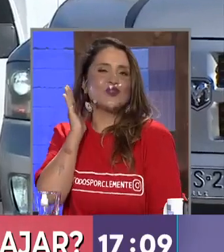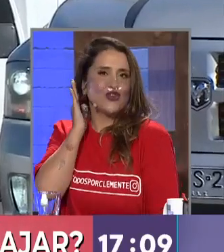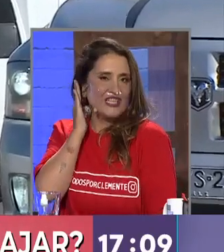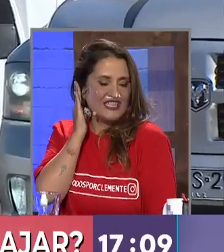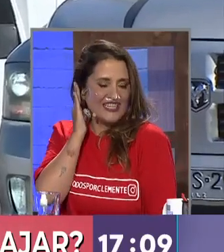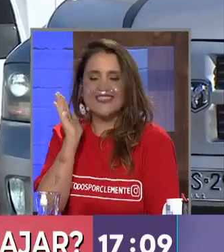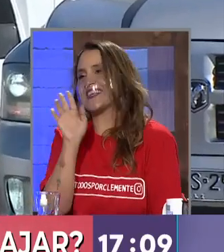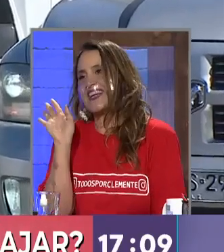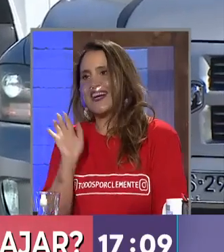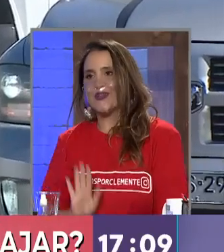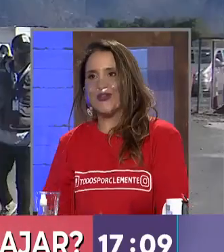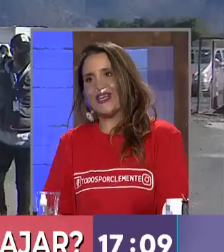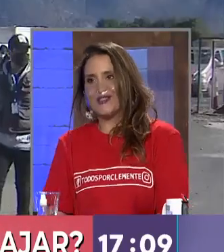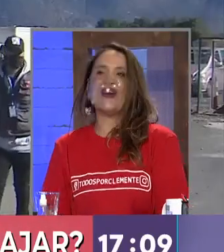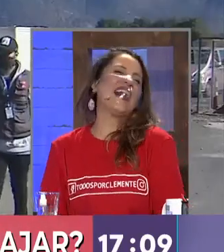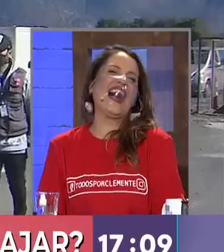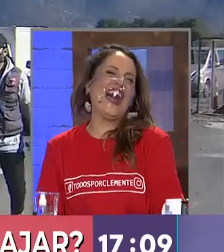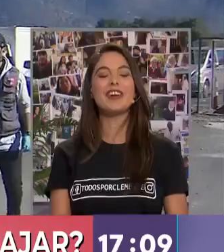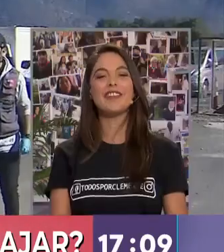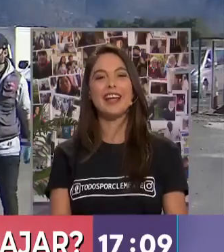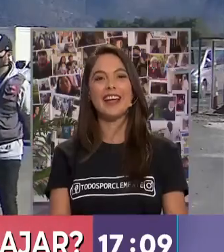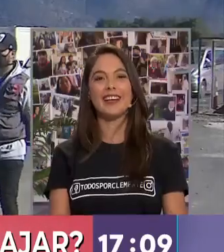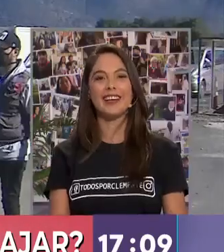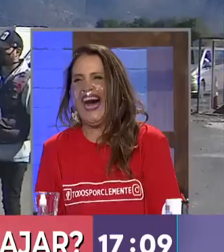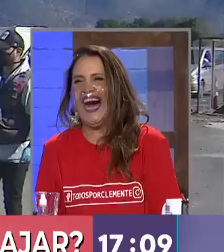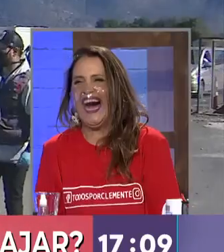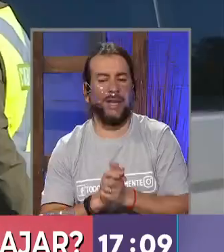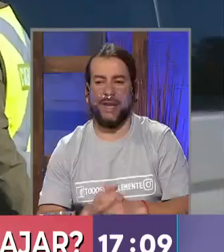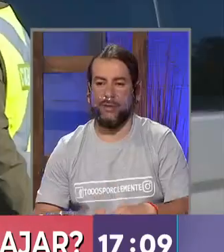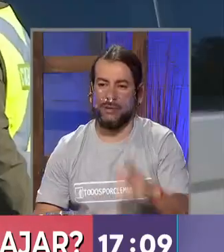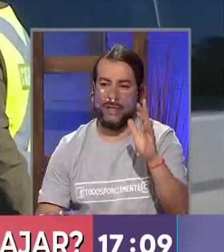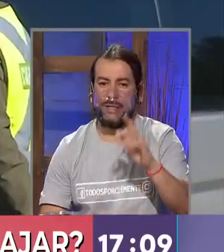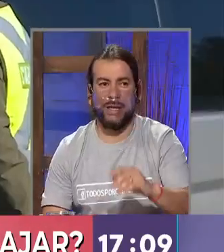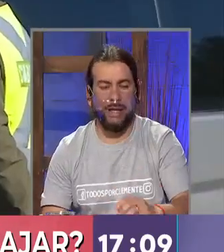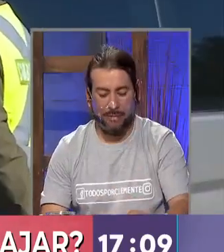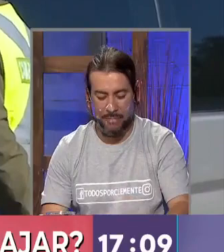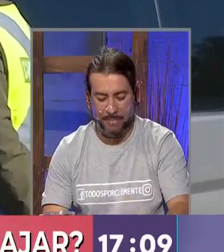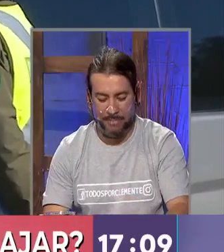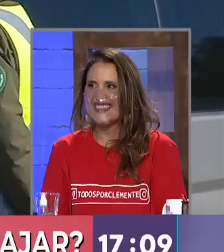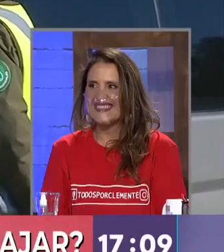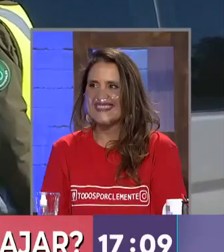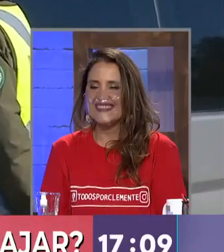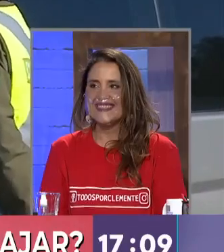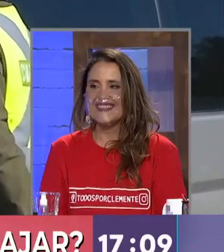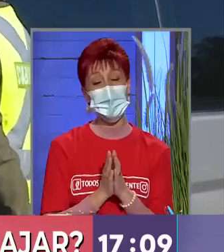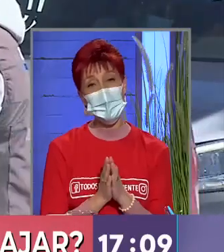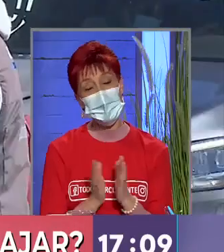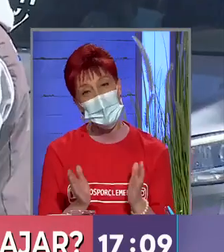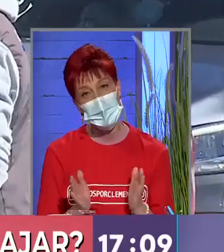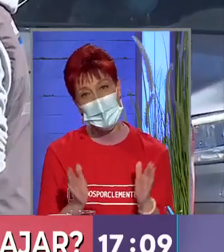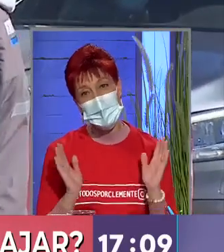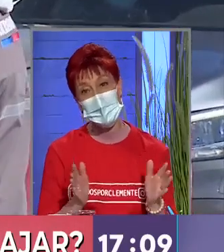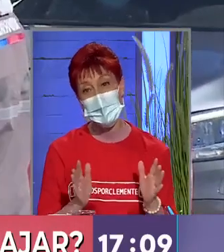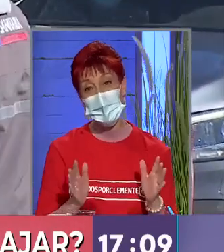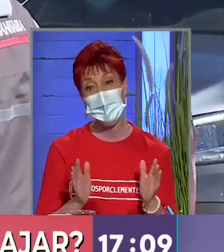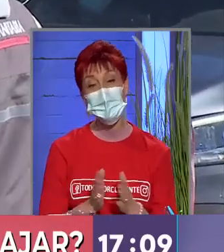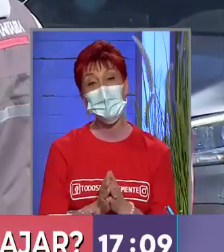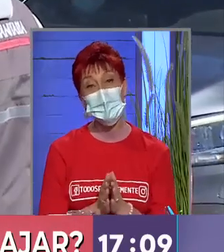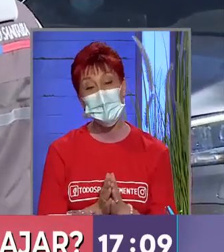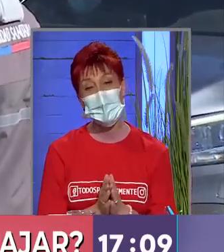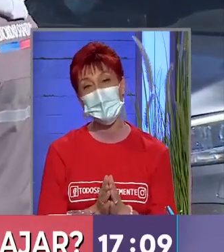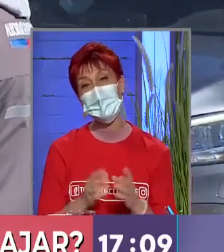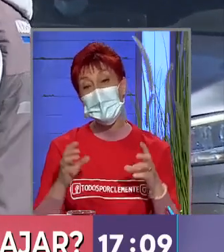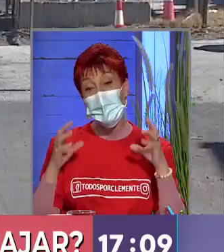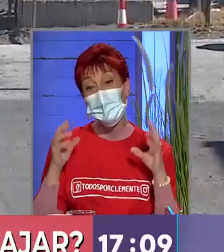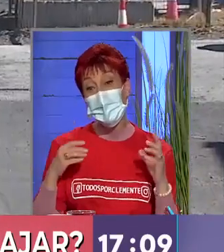una producción detrás que se da cargo de eso. Que se ponga uno, al menos un chistecito. Pero Ángeles, dígamelo a las personas que si van a viajar en